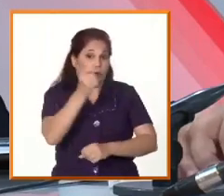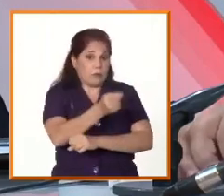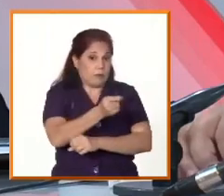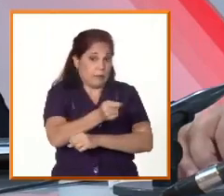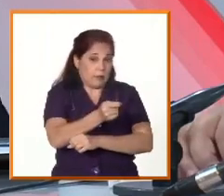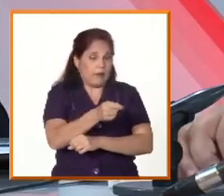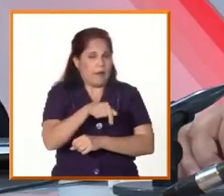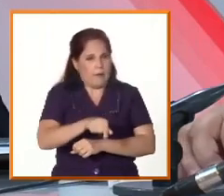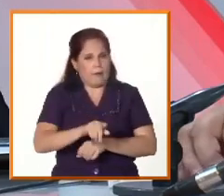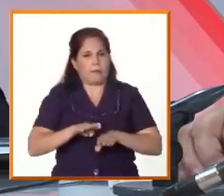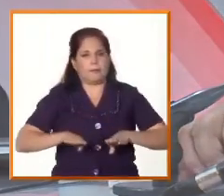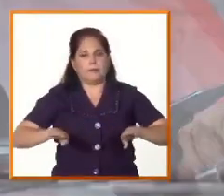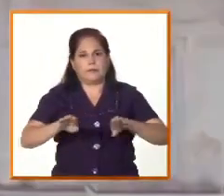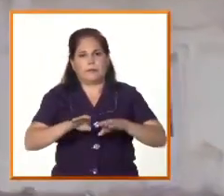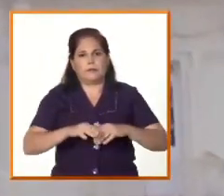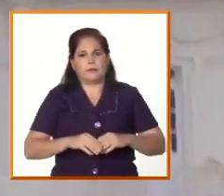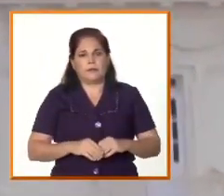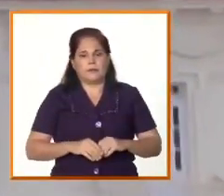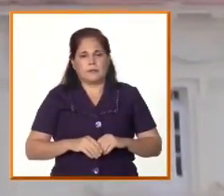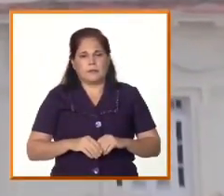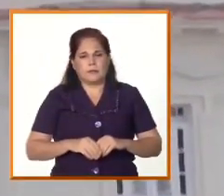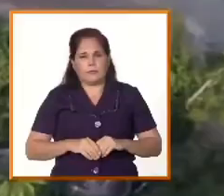breve acá en nuestra mesa redonda